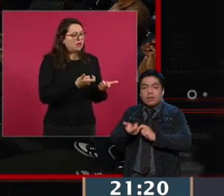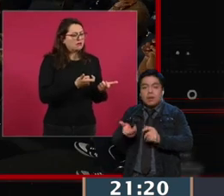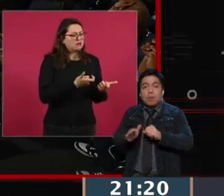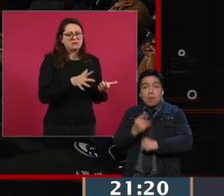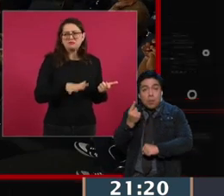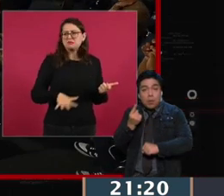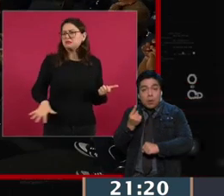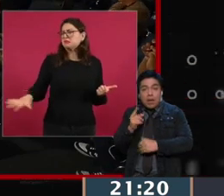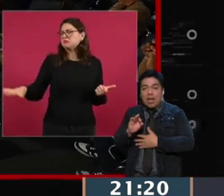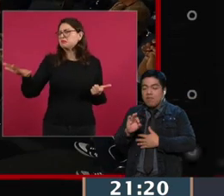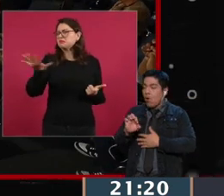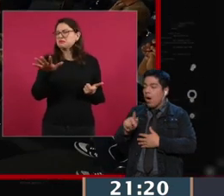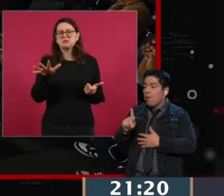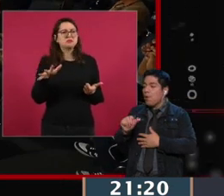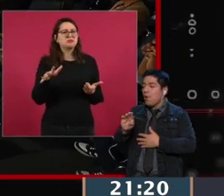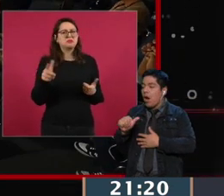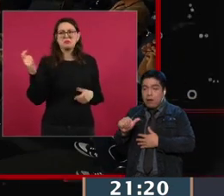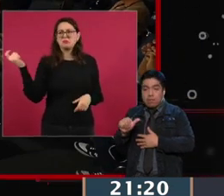El FOAPRO.